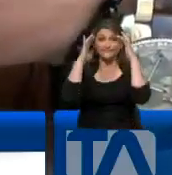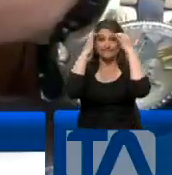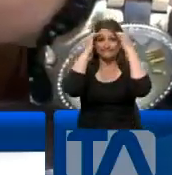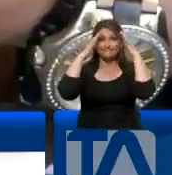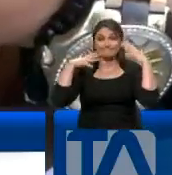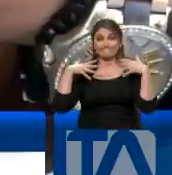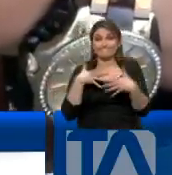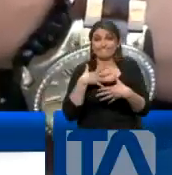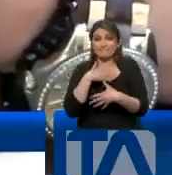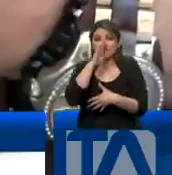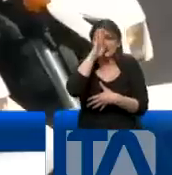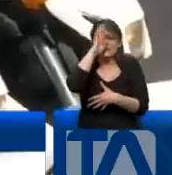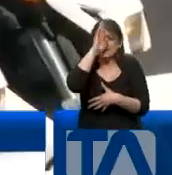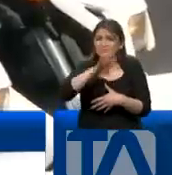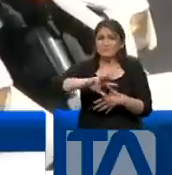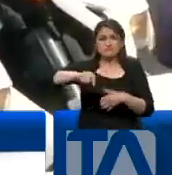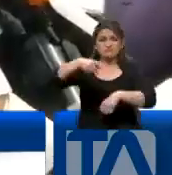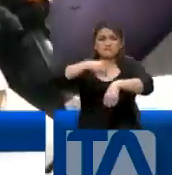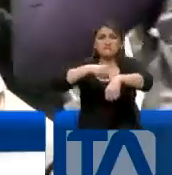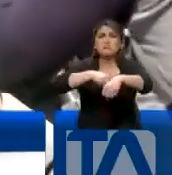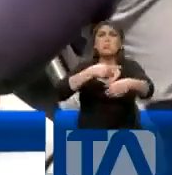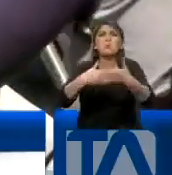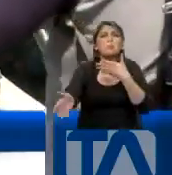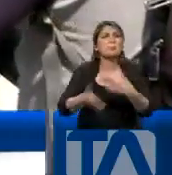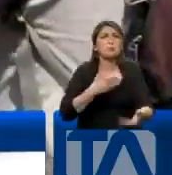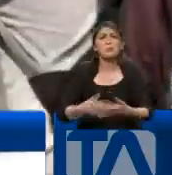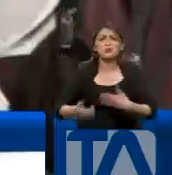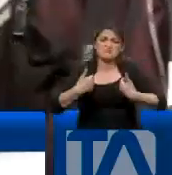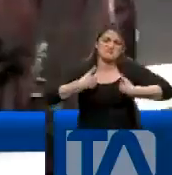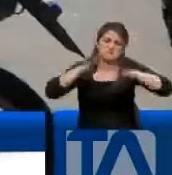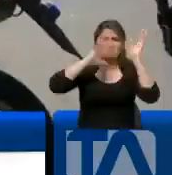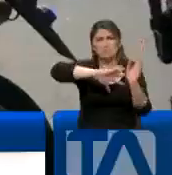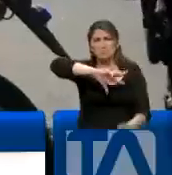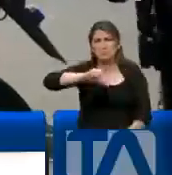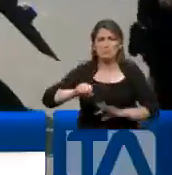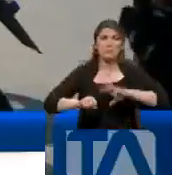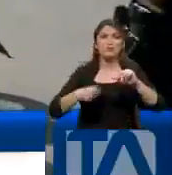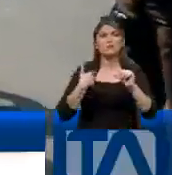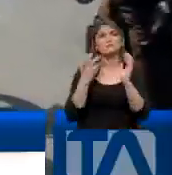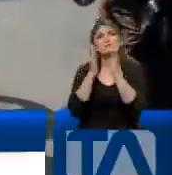robos son constantes a toda hora. Piden ejecución a la Policía Nacional